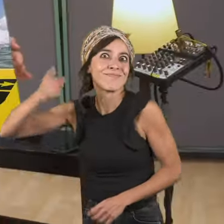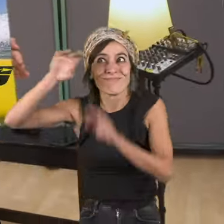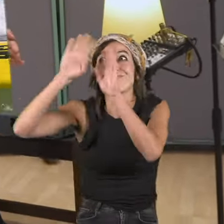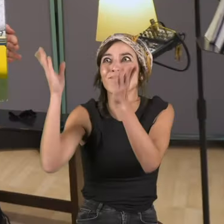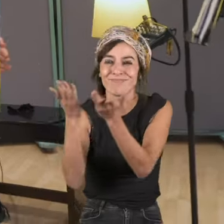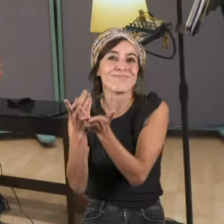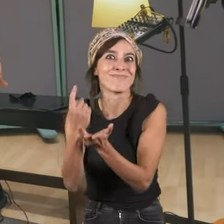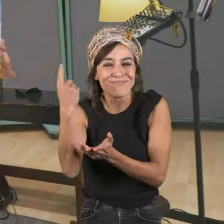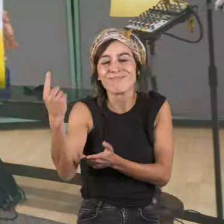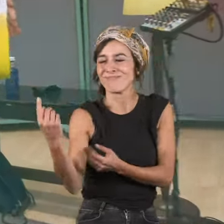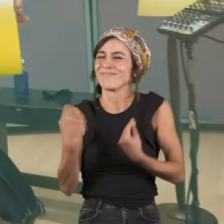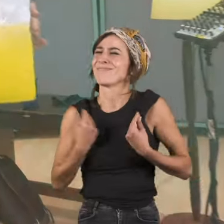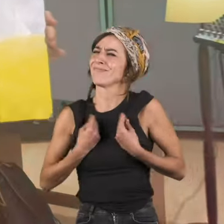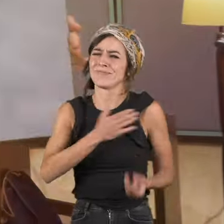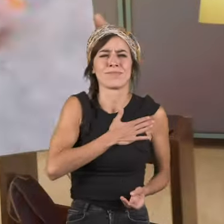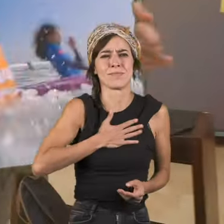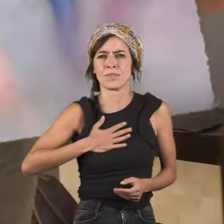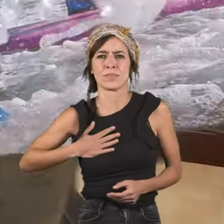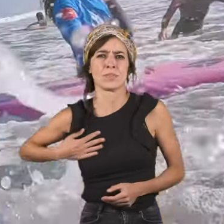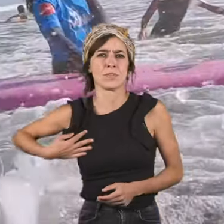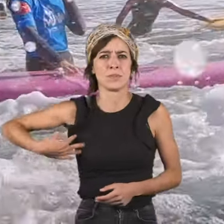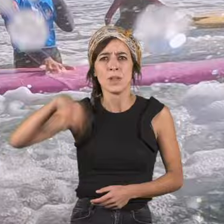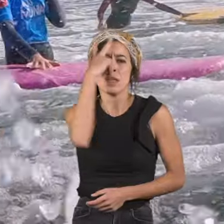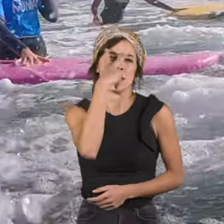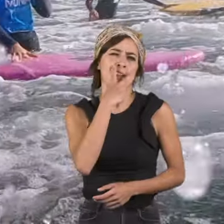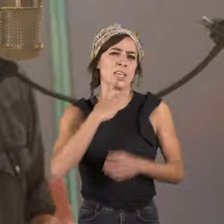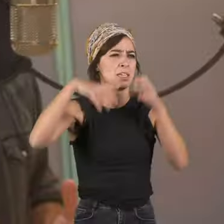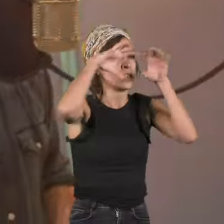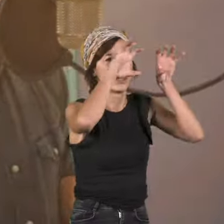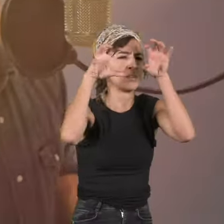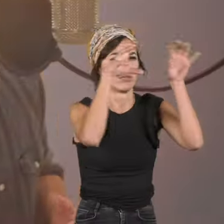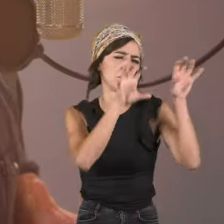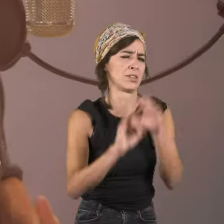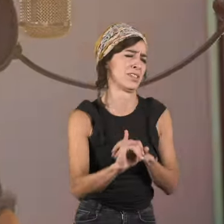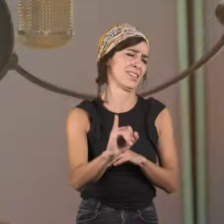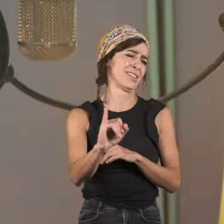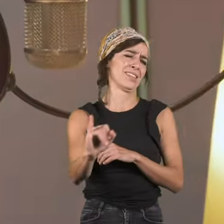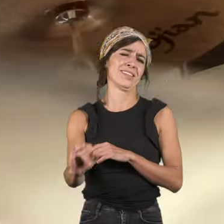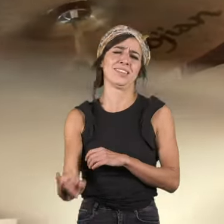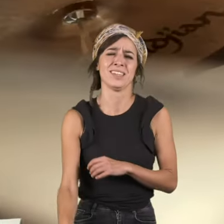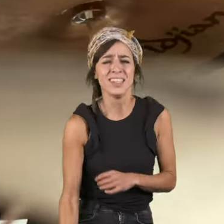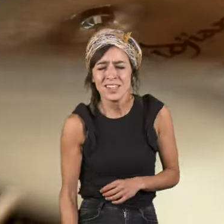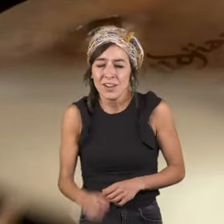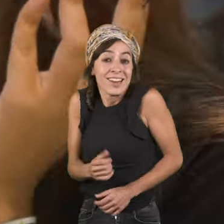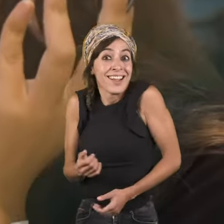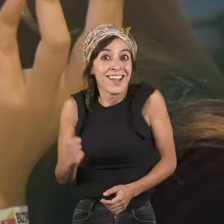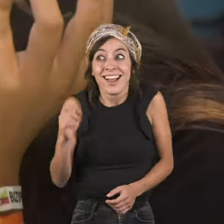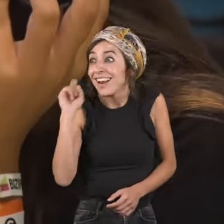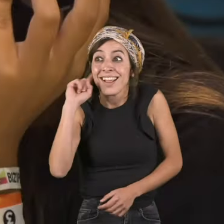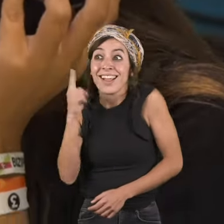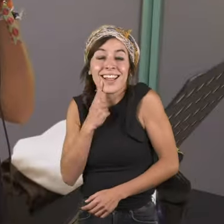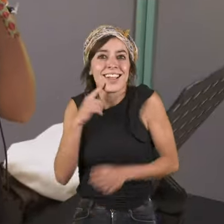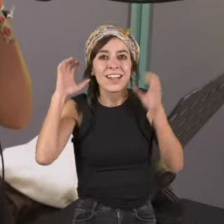Mundu bat, mundu bizi nahi dut, itxuen begiekin ikusi.